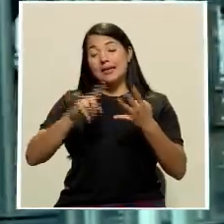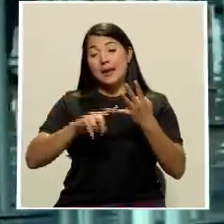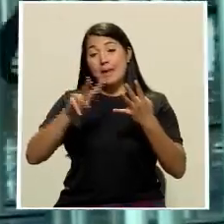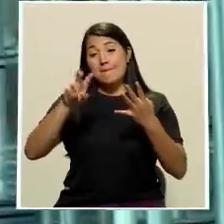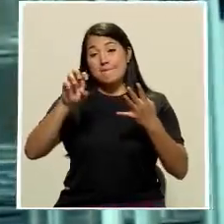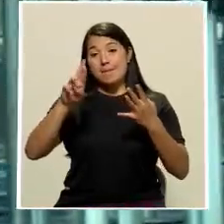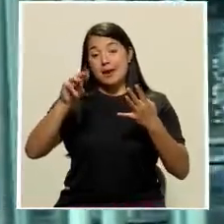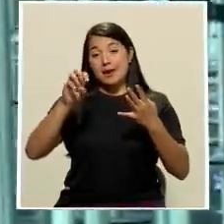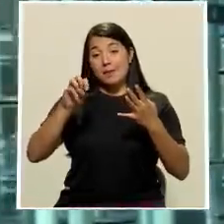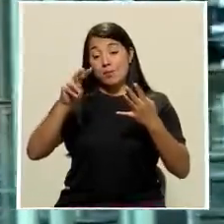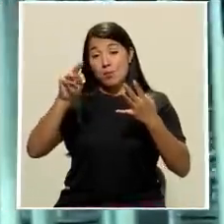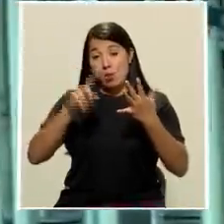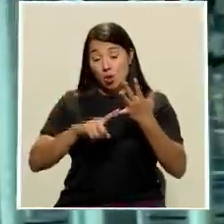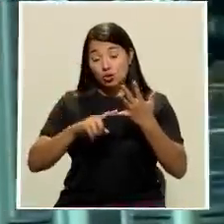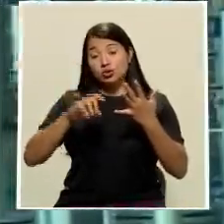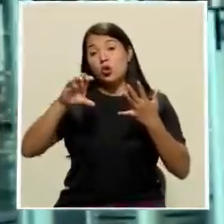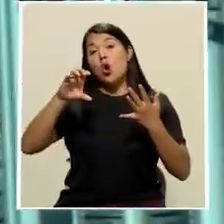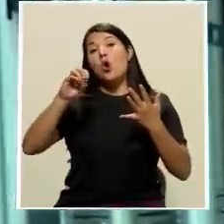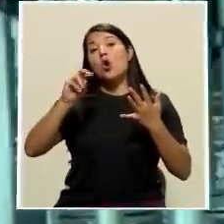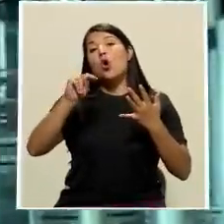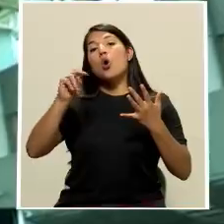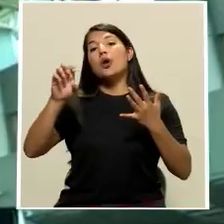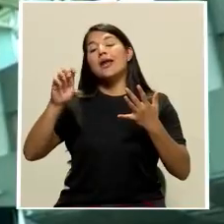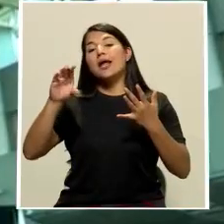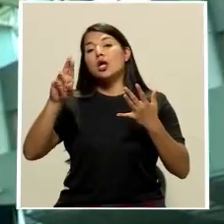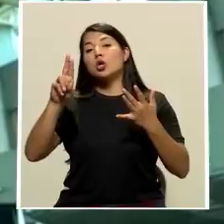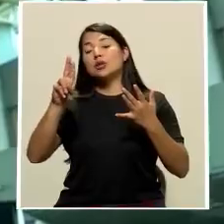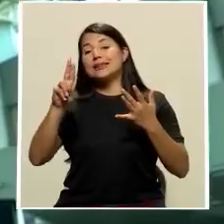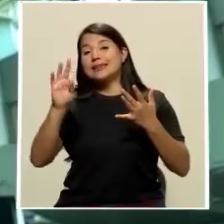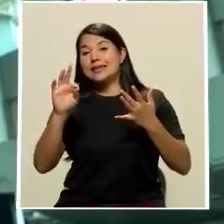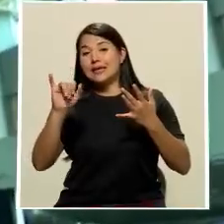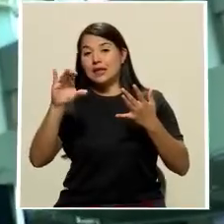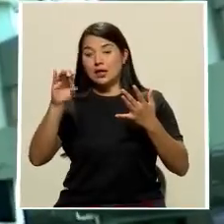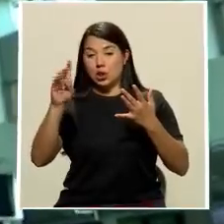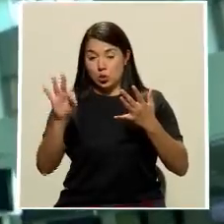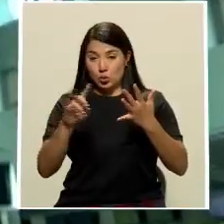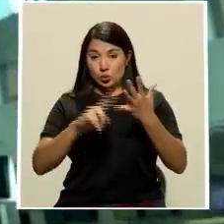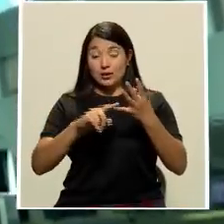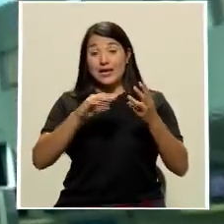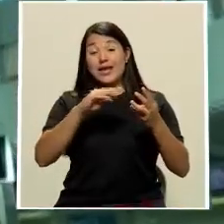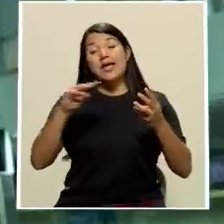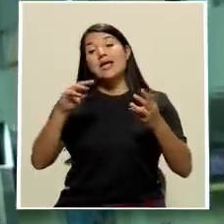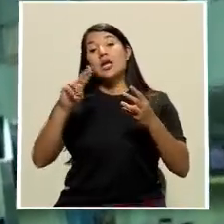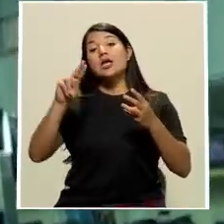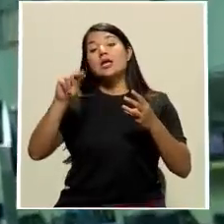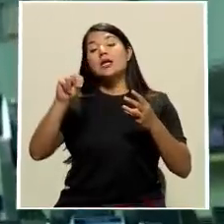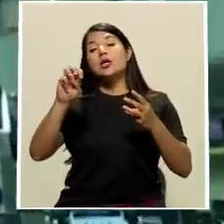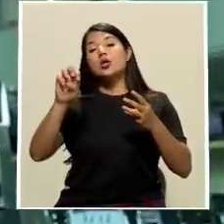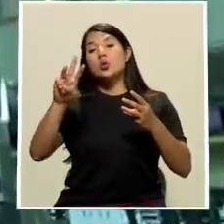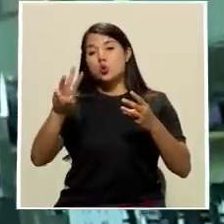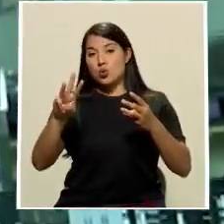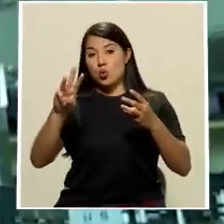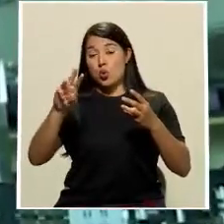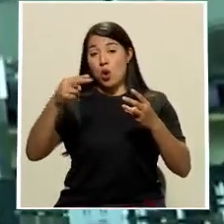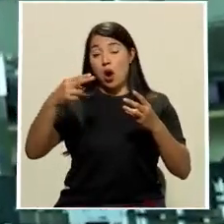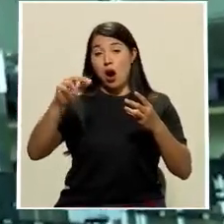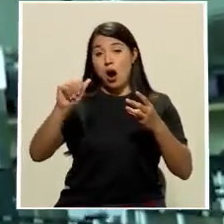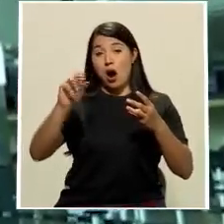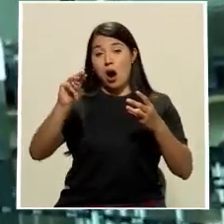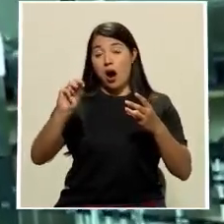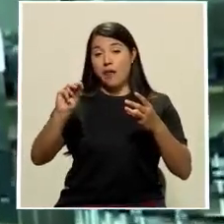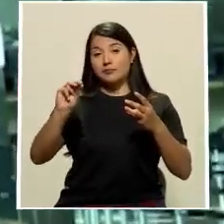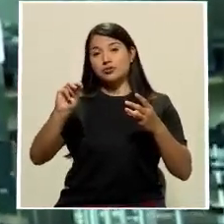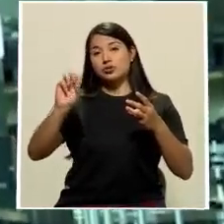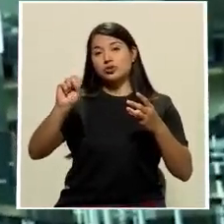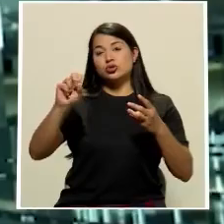y Connecticut. Las personas de estos estados interesados en viajar a Costa Rica deberán tener una prueba de COVID-19